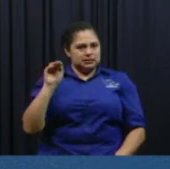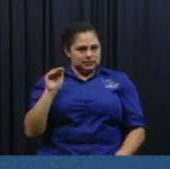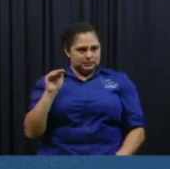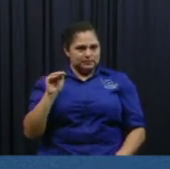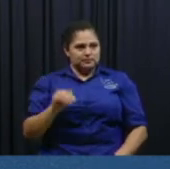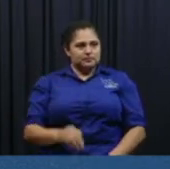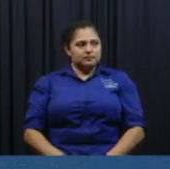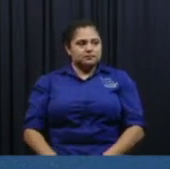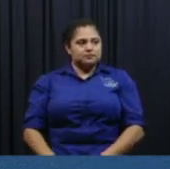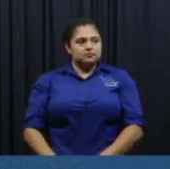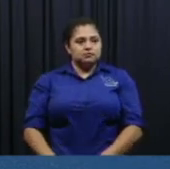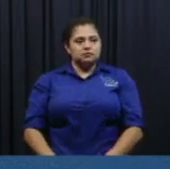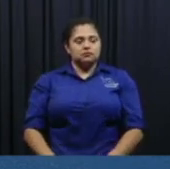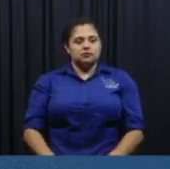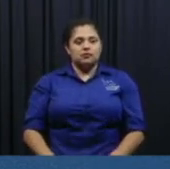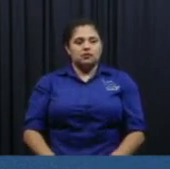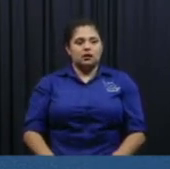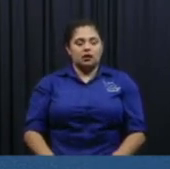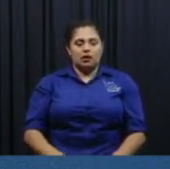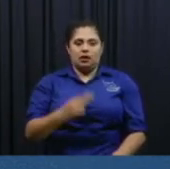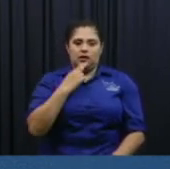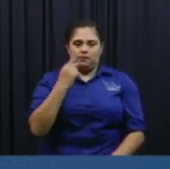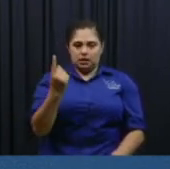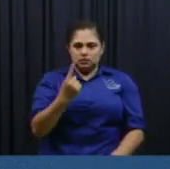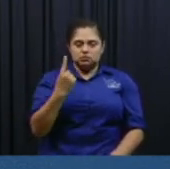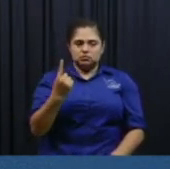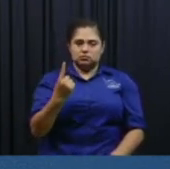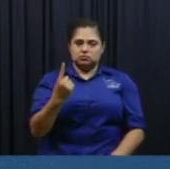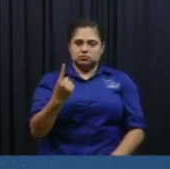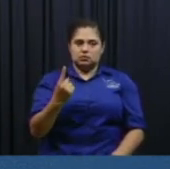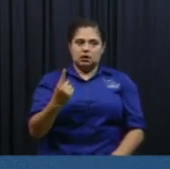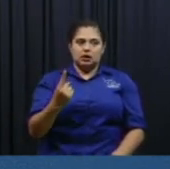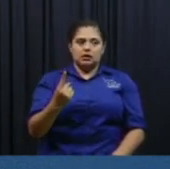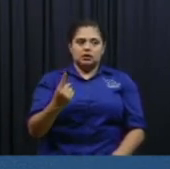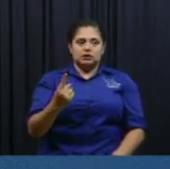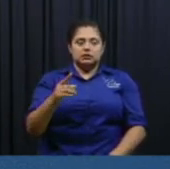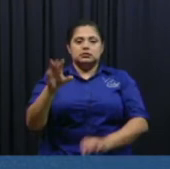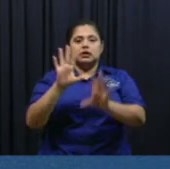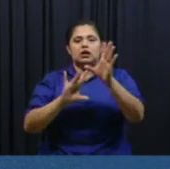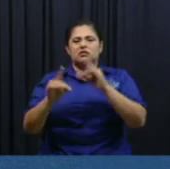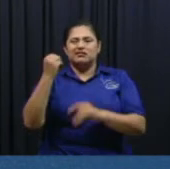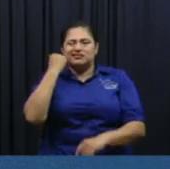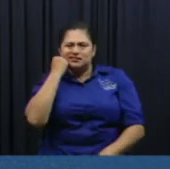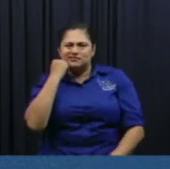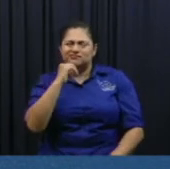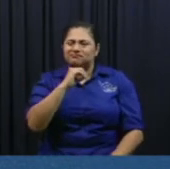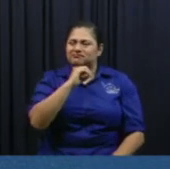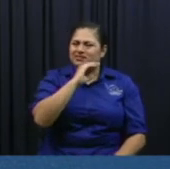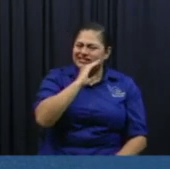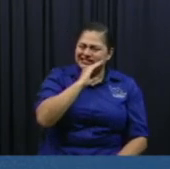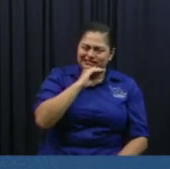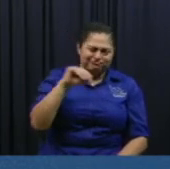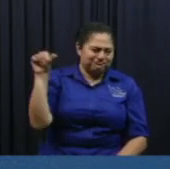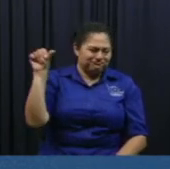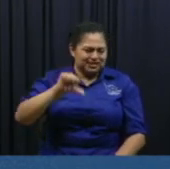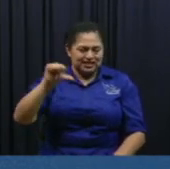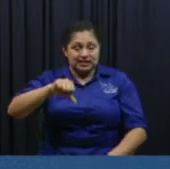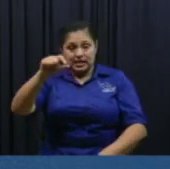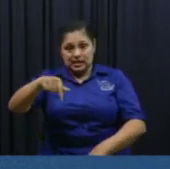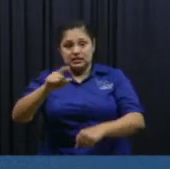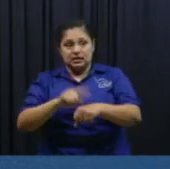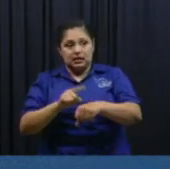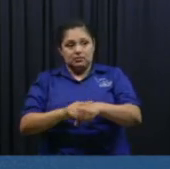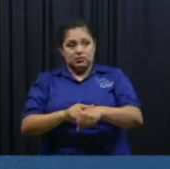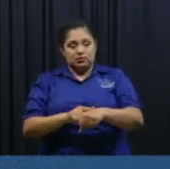Jeremías 33:6 hermano si la una de las enfermedades más Terribles de este tiempo